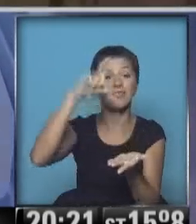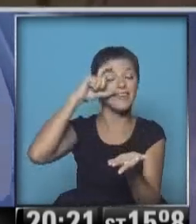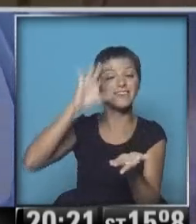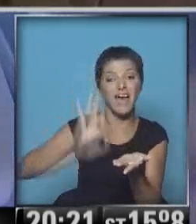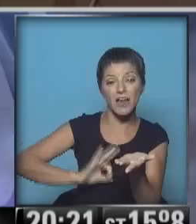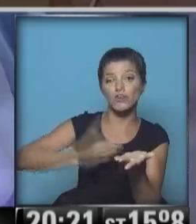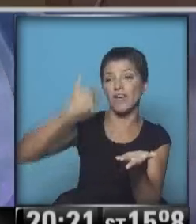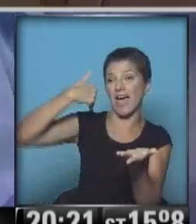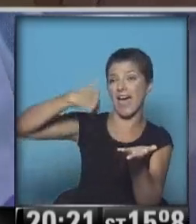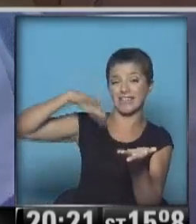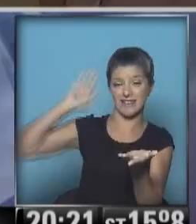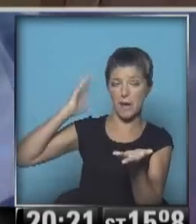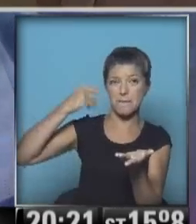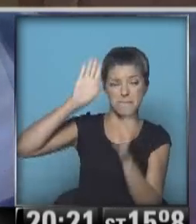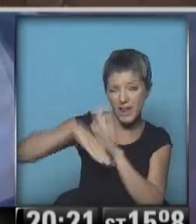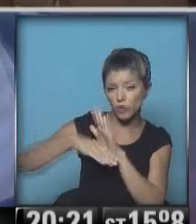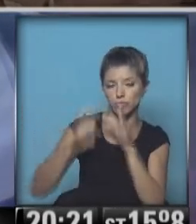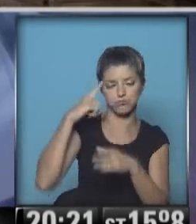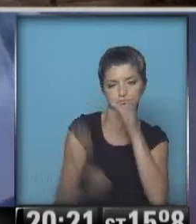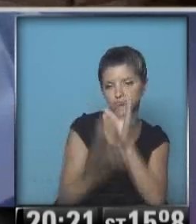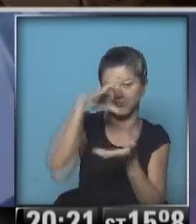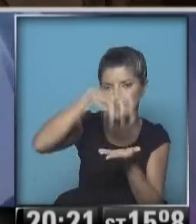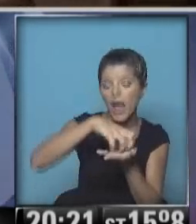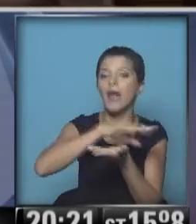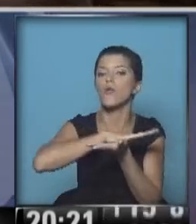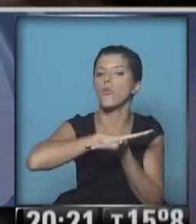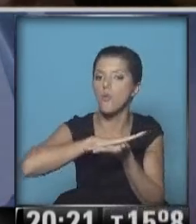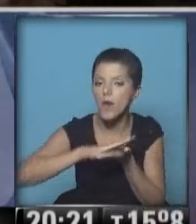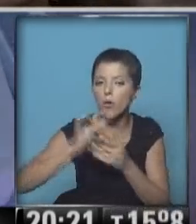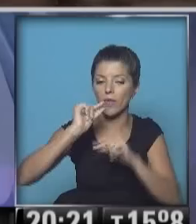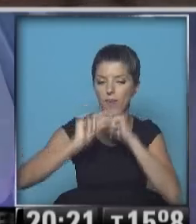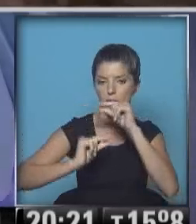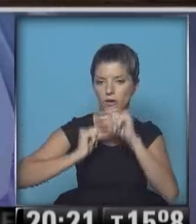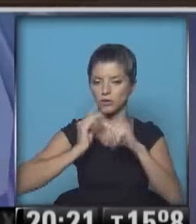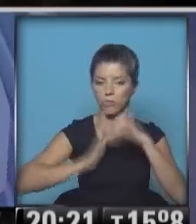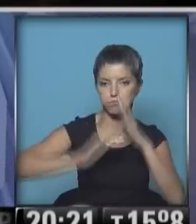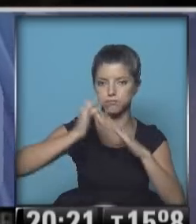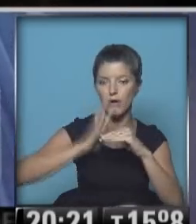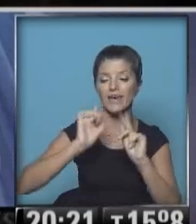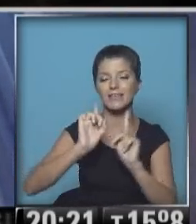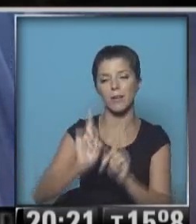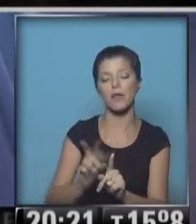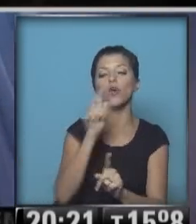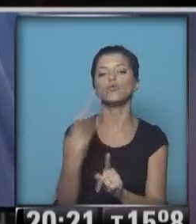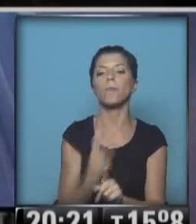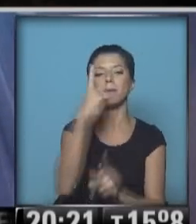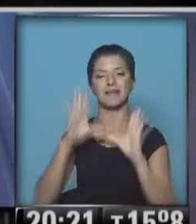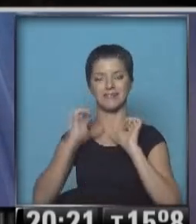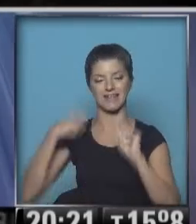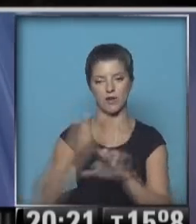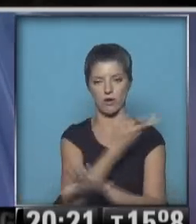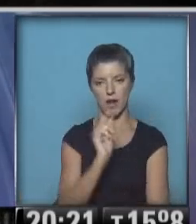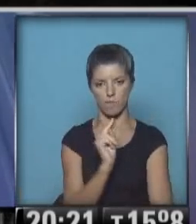vida que es por lo tanto novedoso que se está Armando y que además sufrió la pérdida quien fue su primer secretario